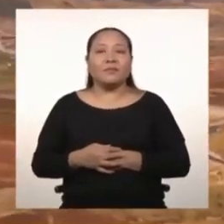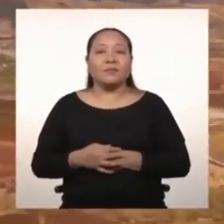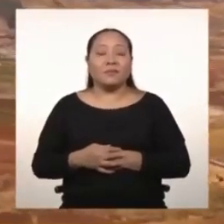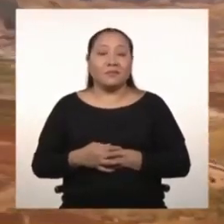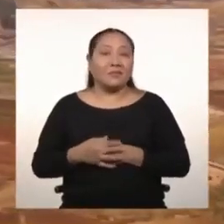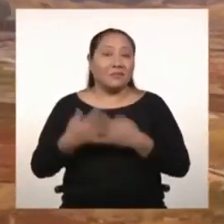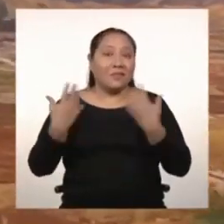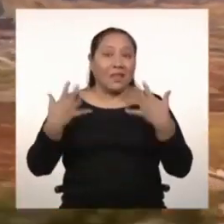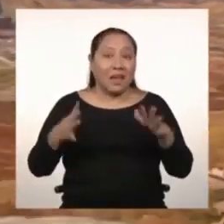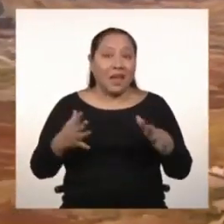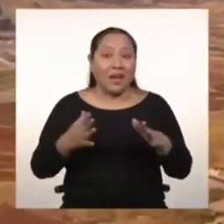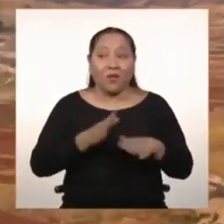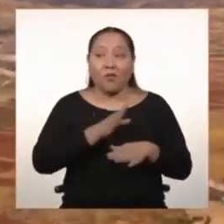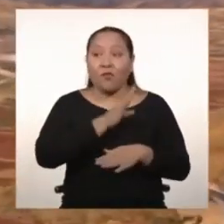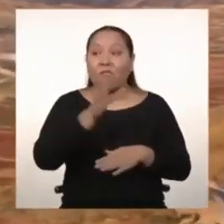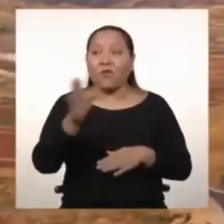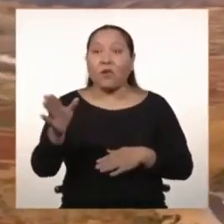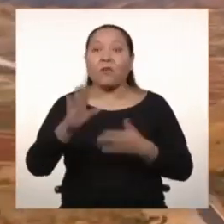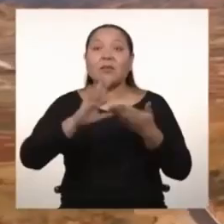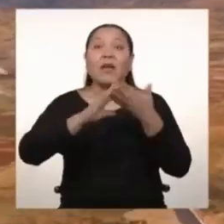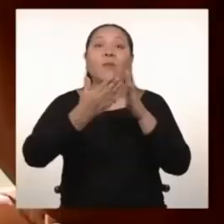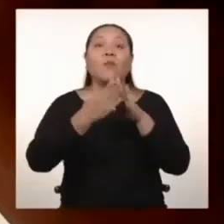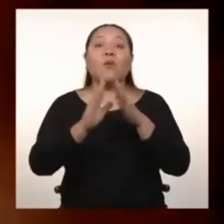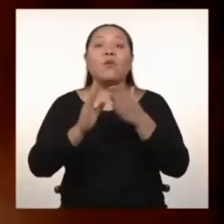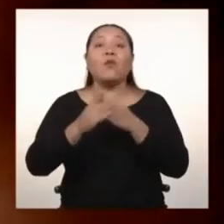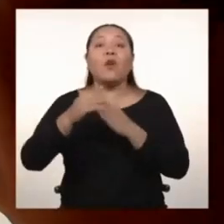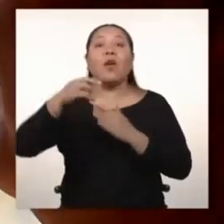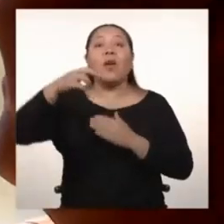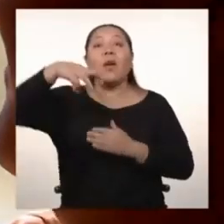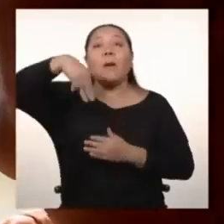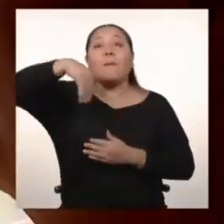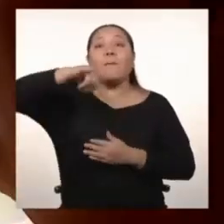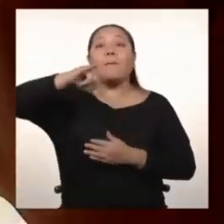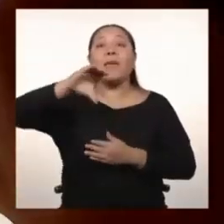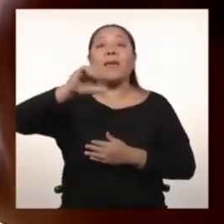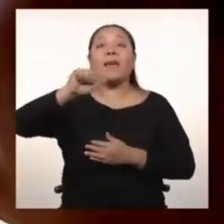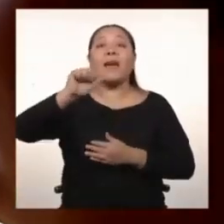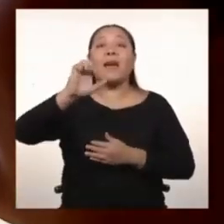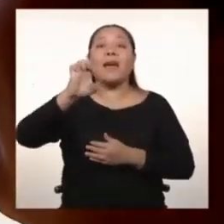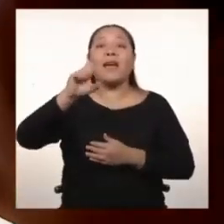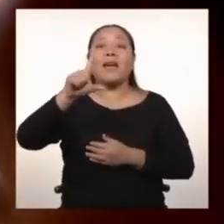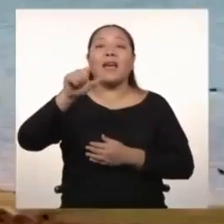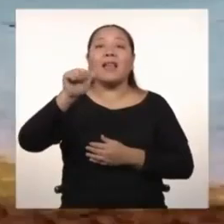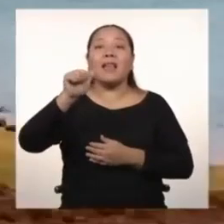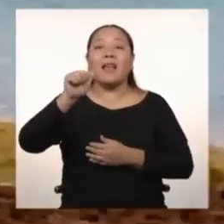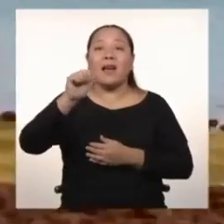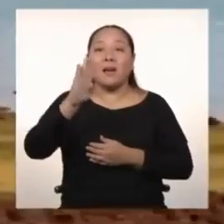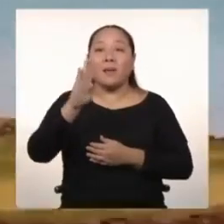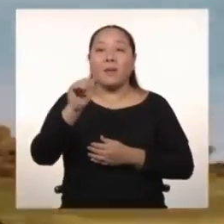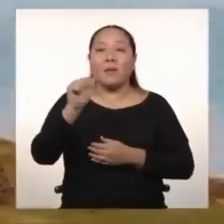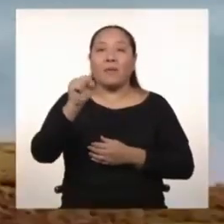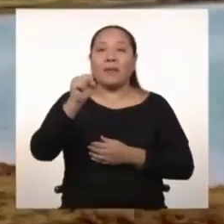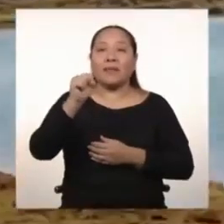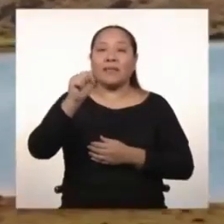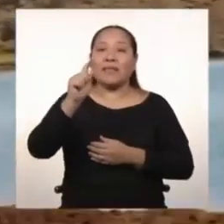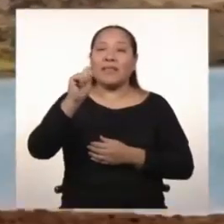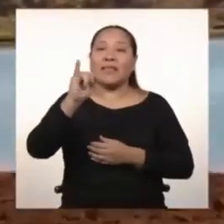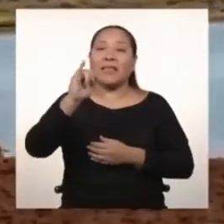Ahora sí, enrumbamos al pueblo de Micaela Bastidas, Pampamarca.